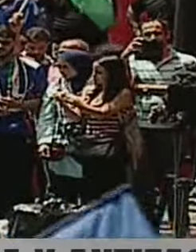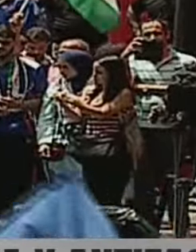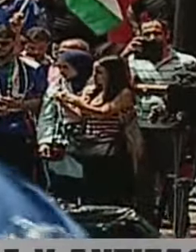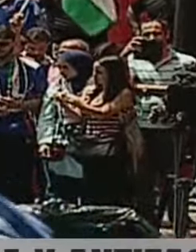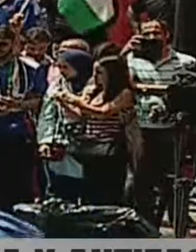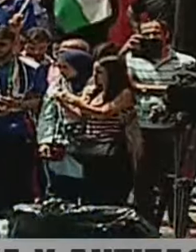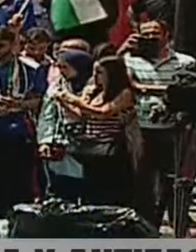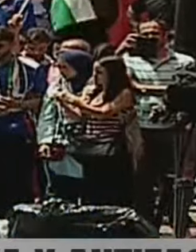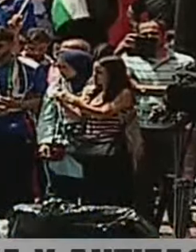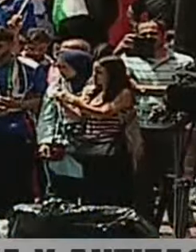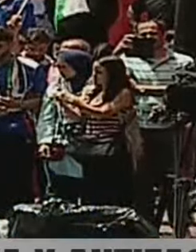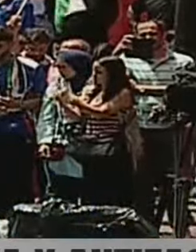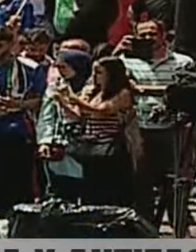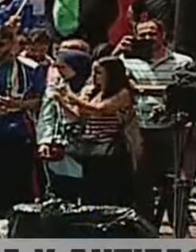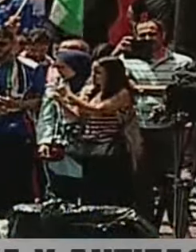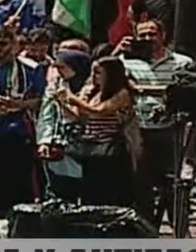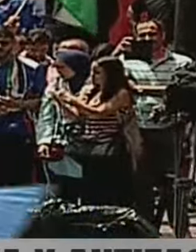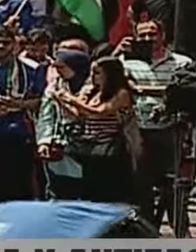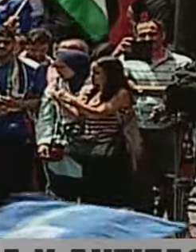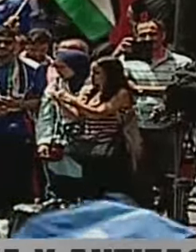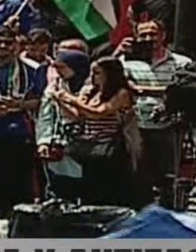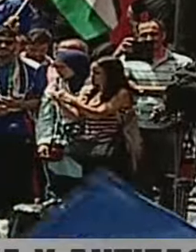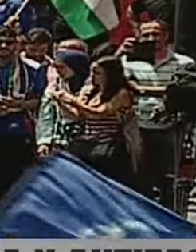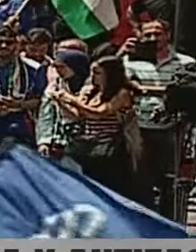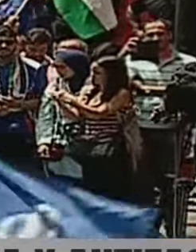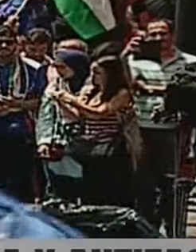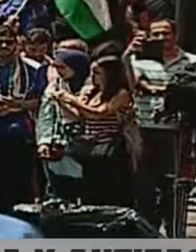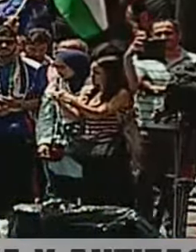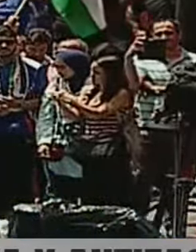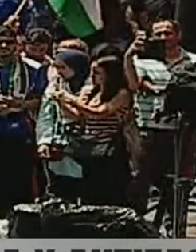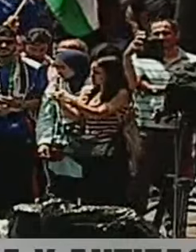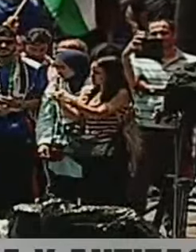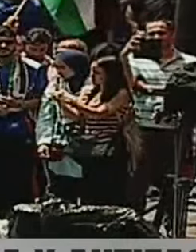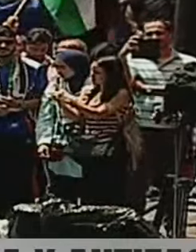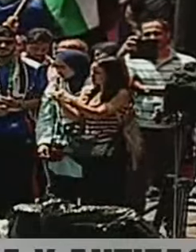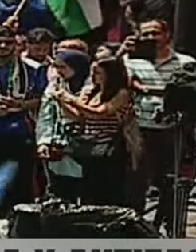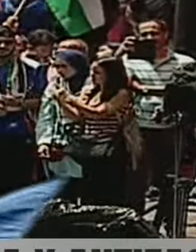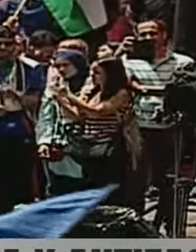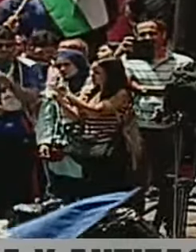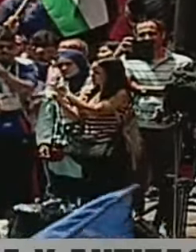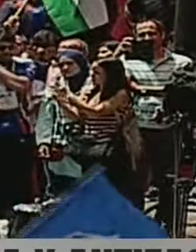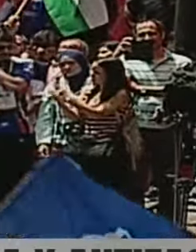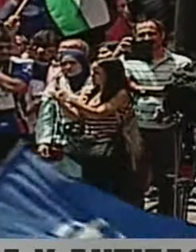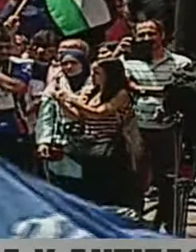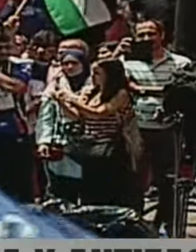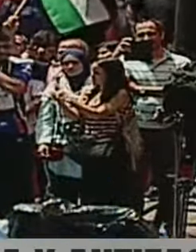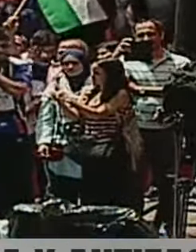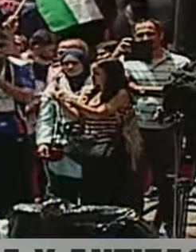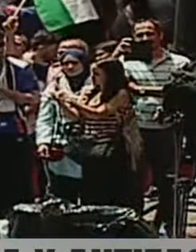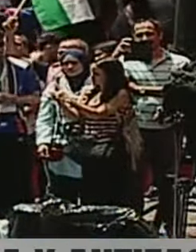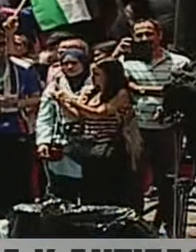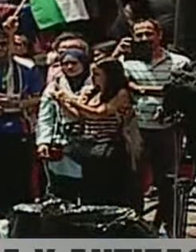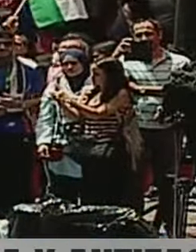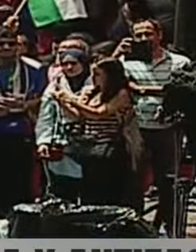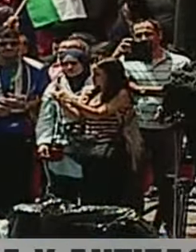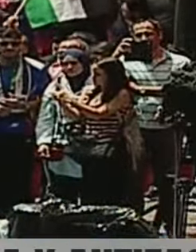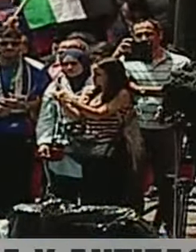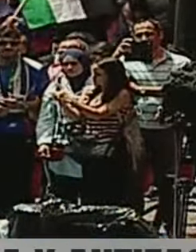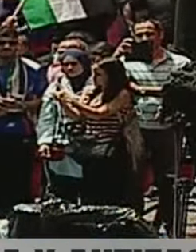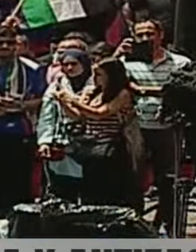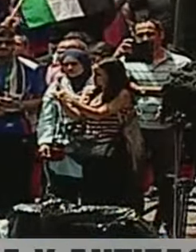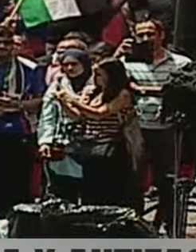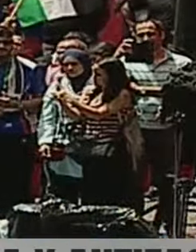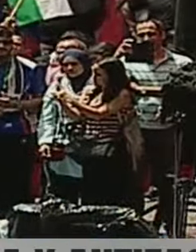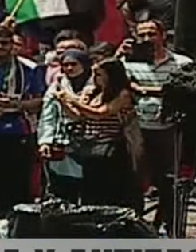Vamos a arrancar esta marcha, esta movilización, pero antes quiero recordar